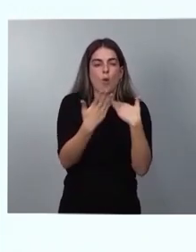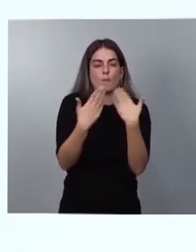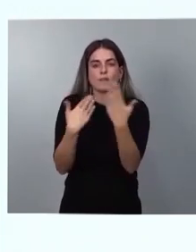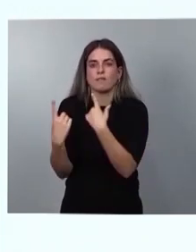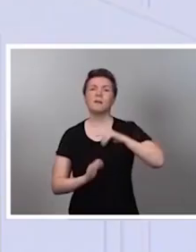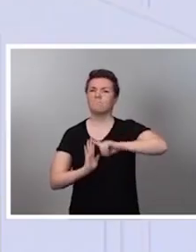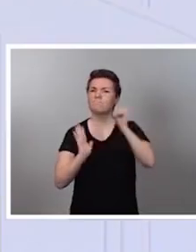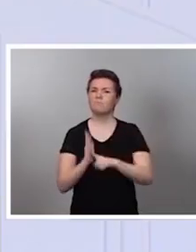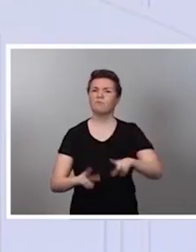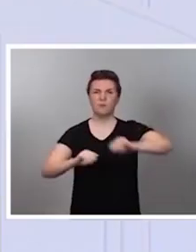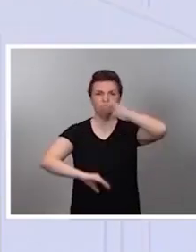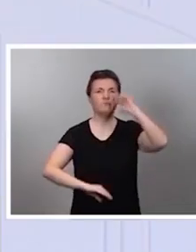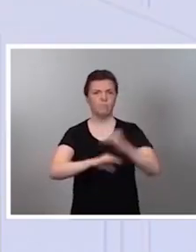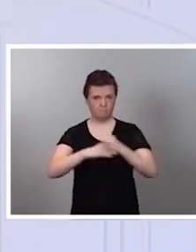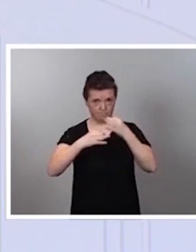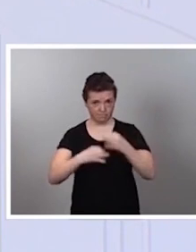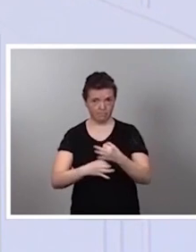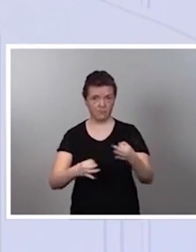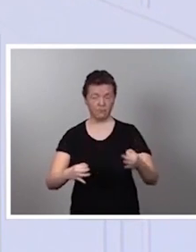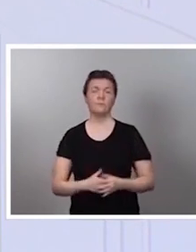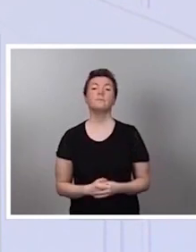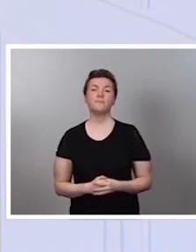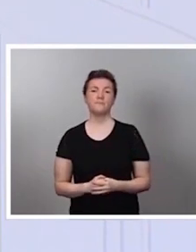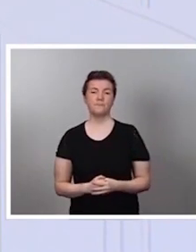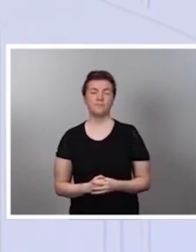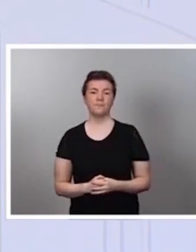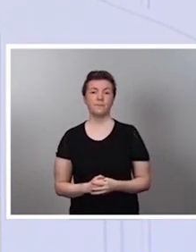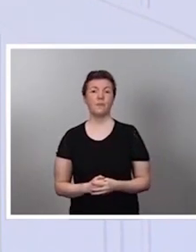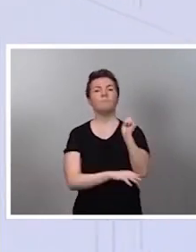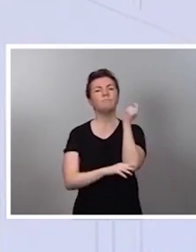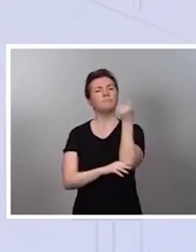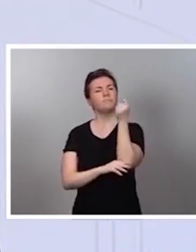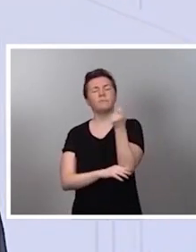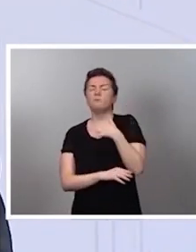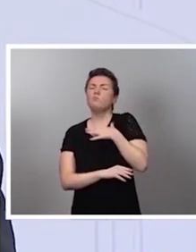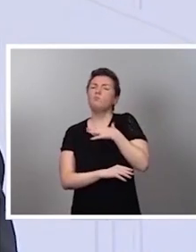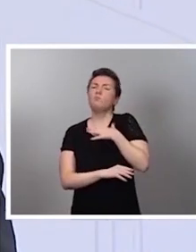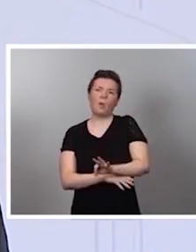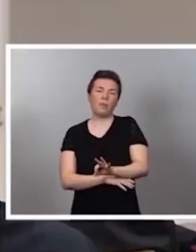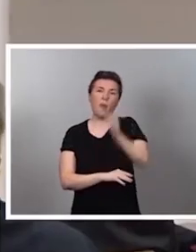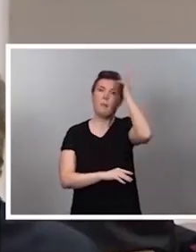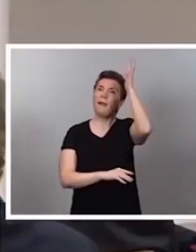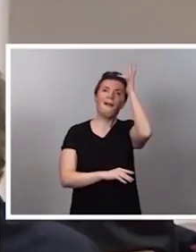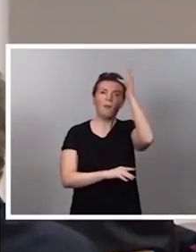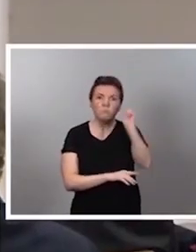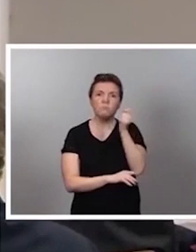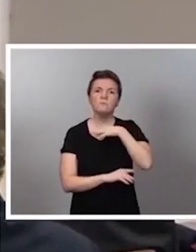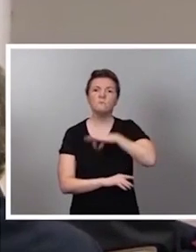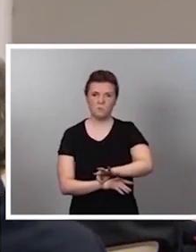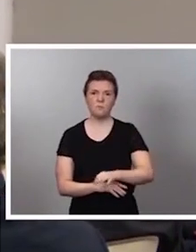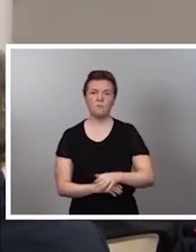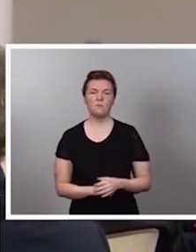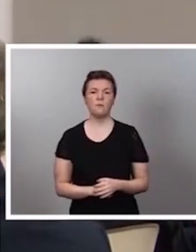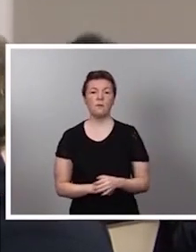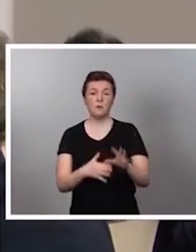como la sociedad civil no nos despertemos y no vayamos ya a la calle y ya digo que el 27 creo que una huelga de transportistas creo que